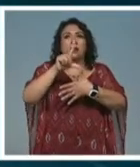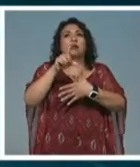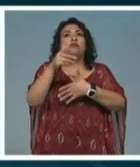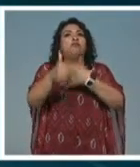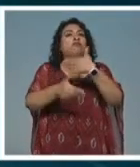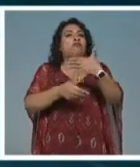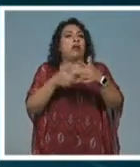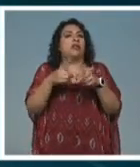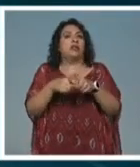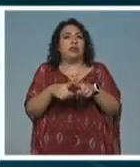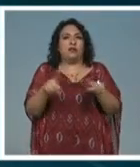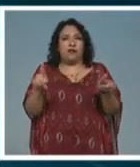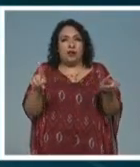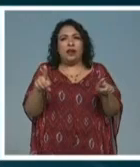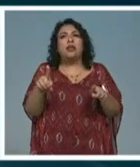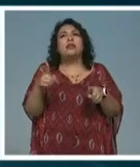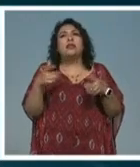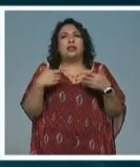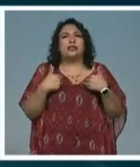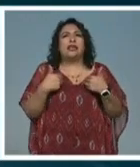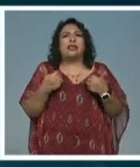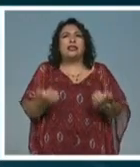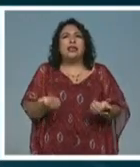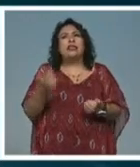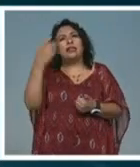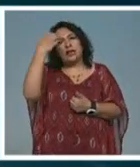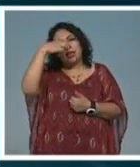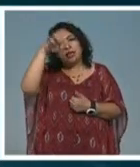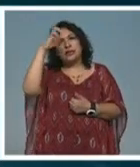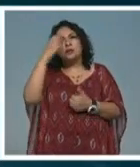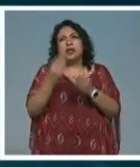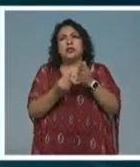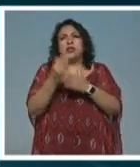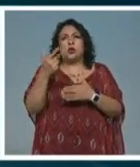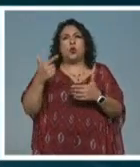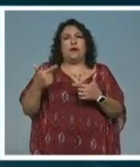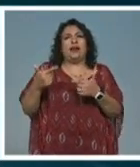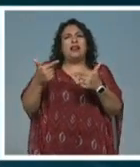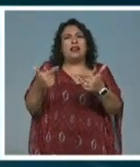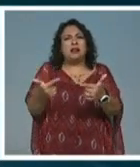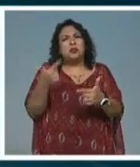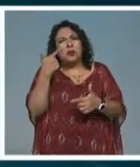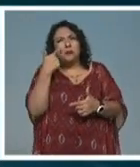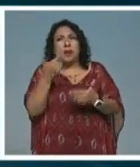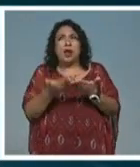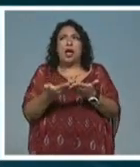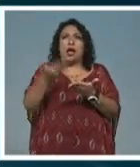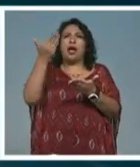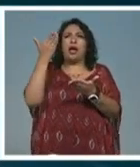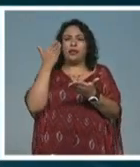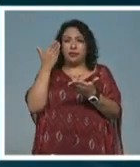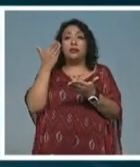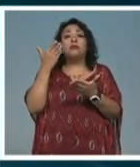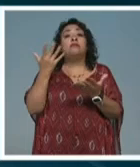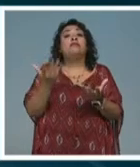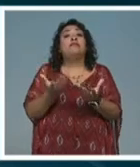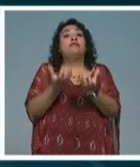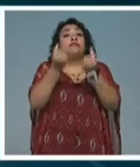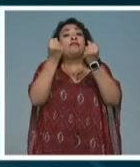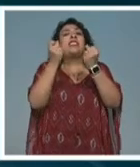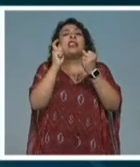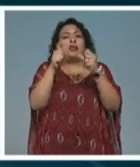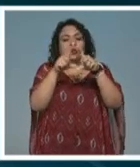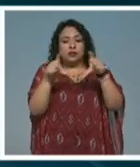caminos muy diversos. Para entender lo que experimentan las nuevas generaciones, vale la pena echar un ojo al pasado y recuperar textos de